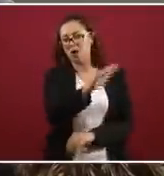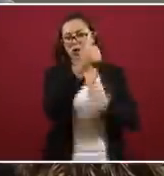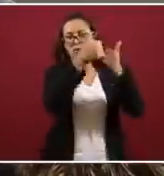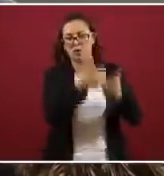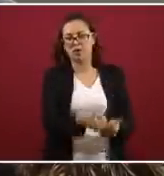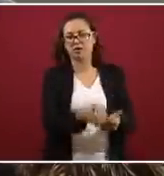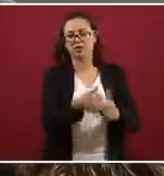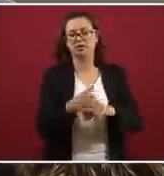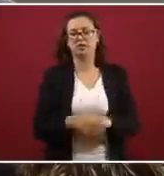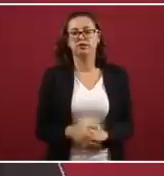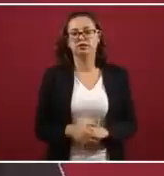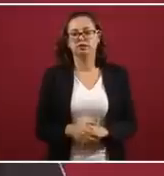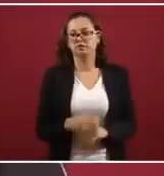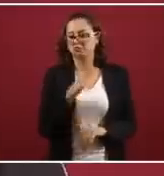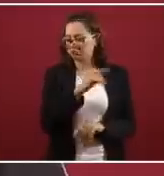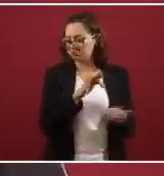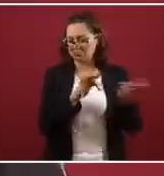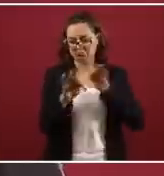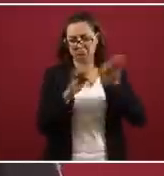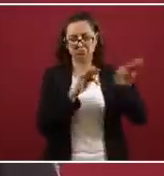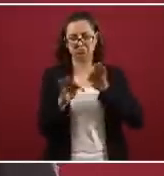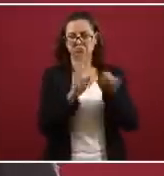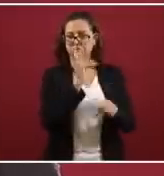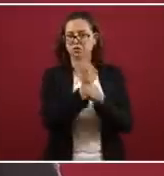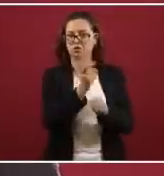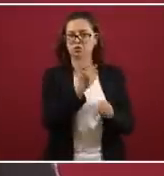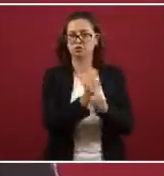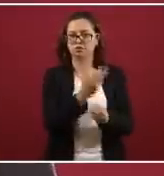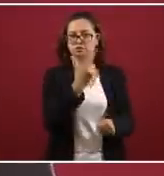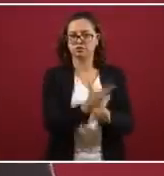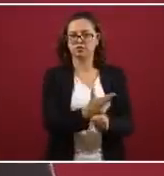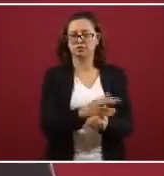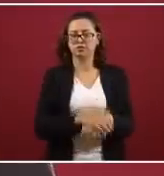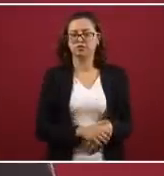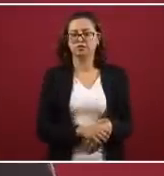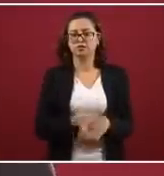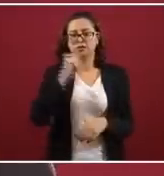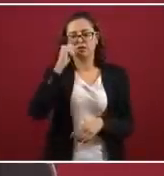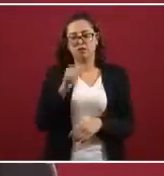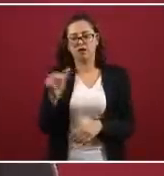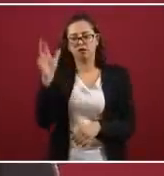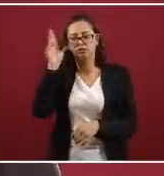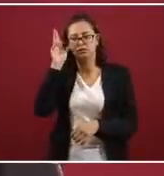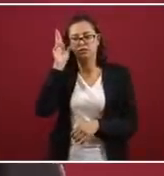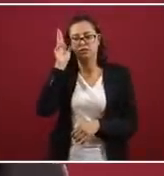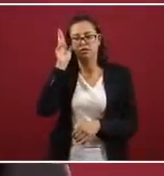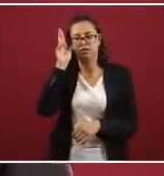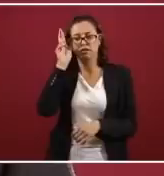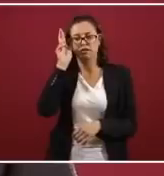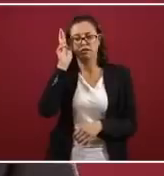actúa el subsecretario. Antier,